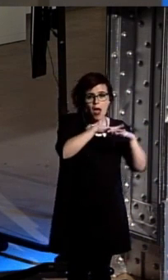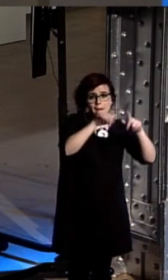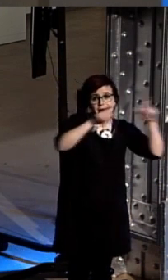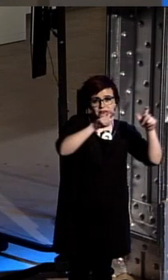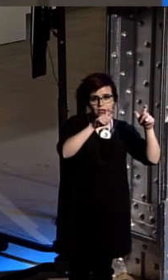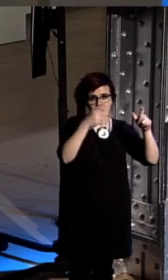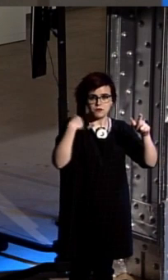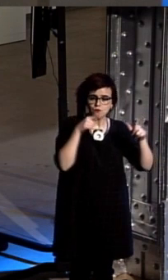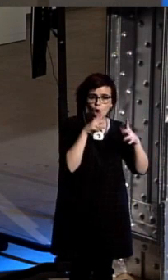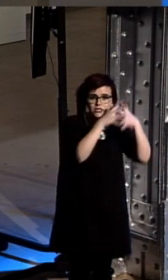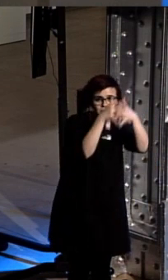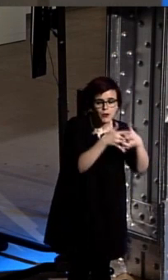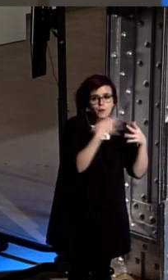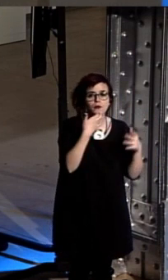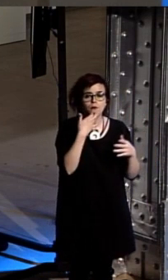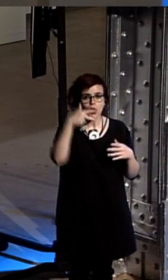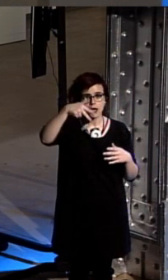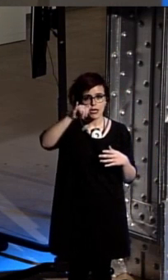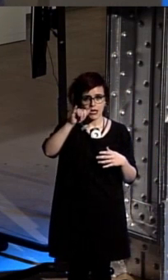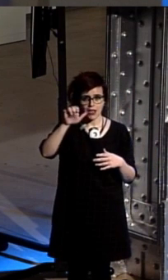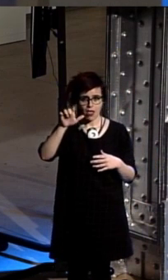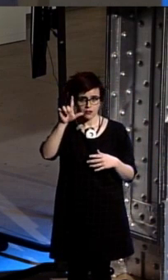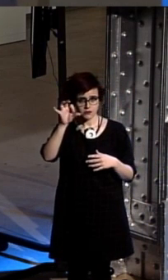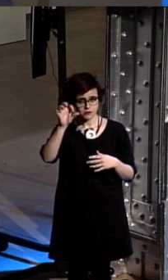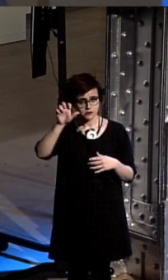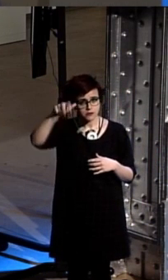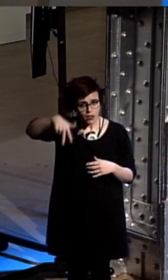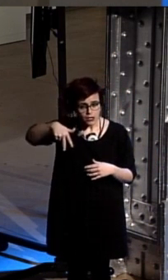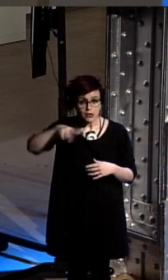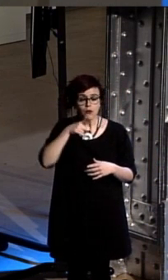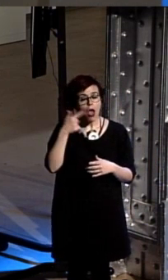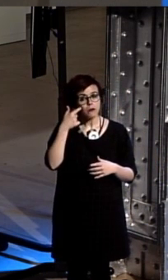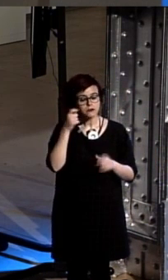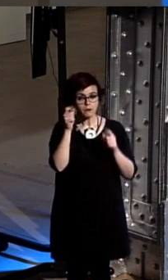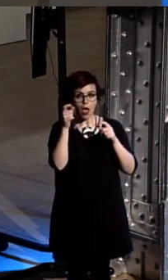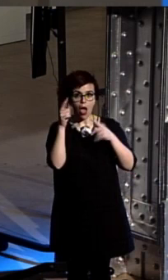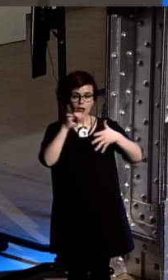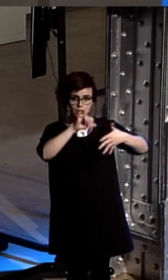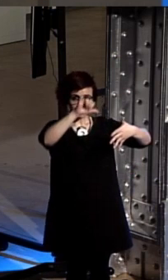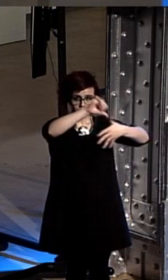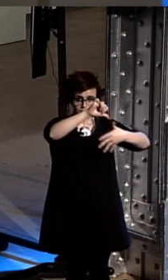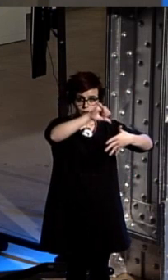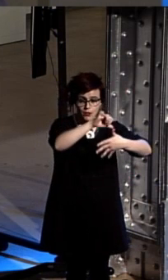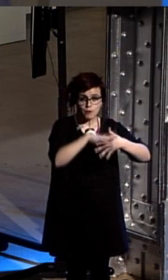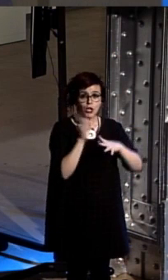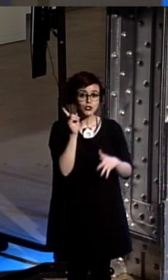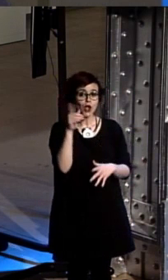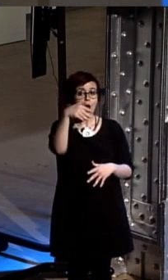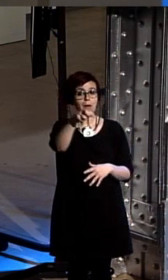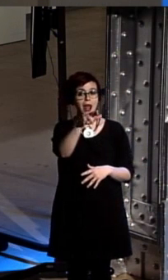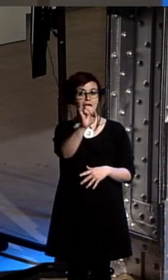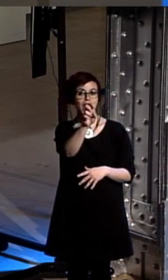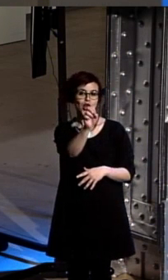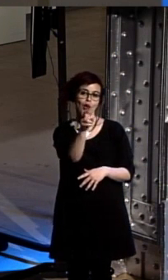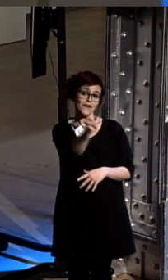pertenecían seguramente a marcas como Nielsen, y he visto que en Latinoamérica, por ejemplo, y no solamente lo digo porque estés tú aquí, Mariano,